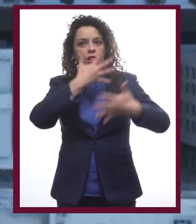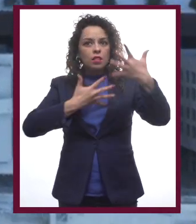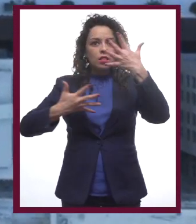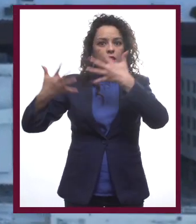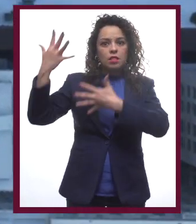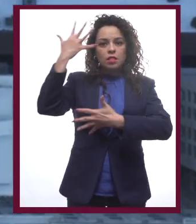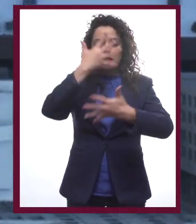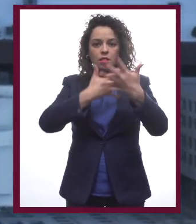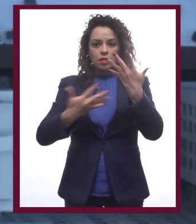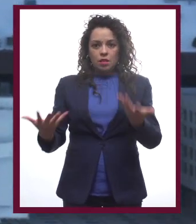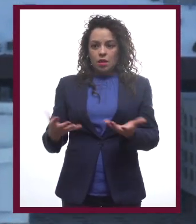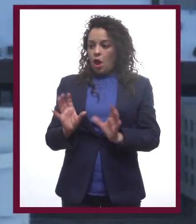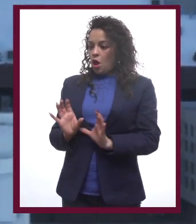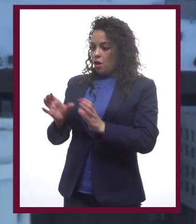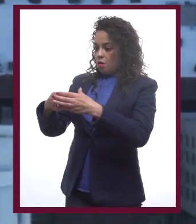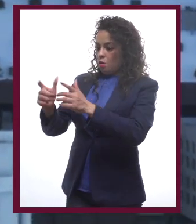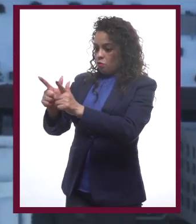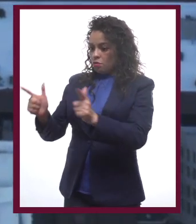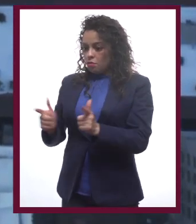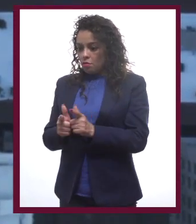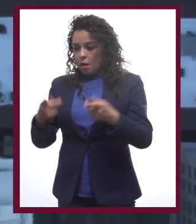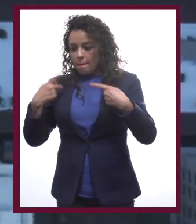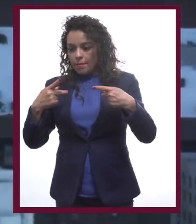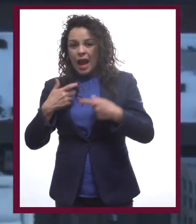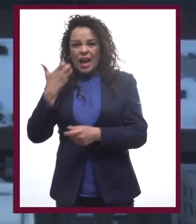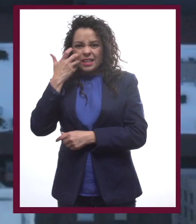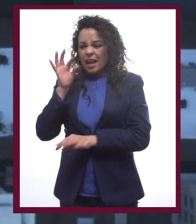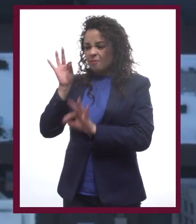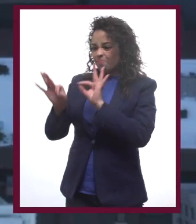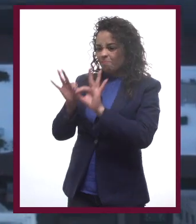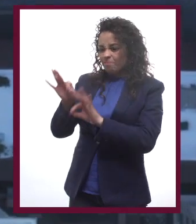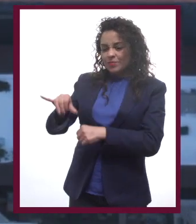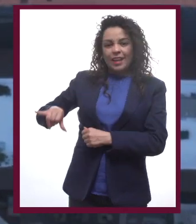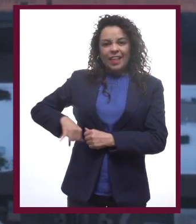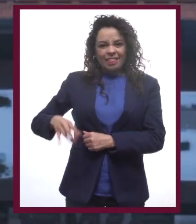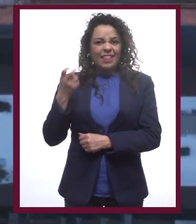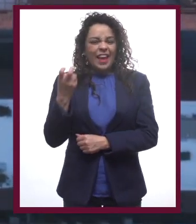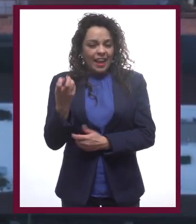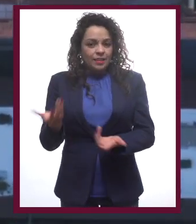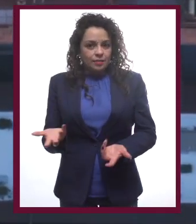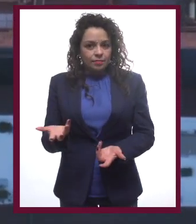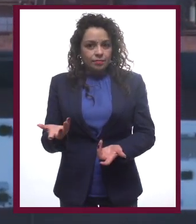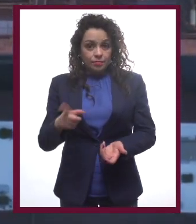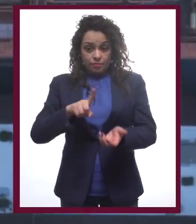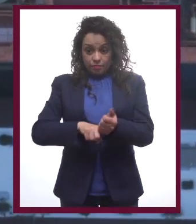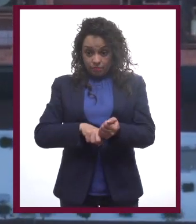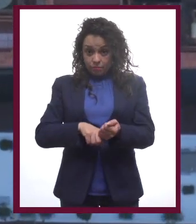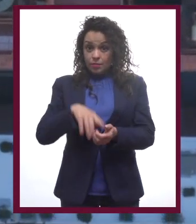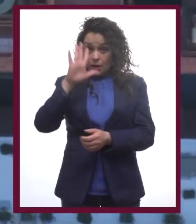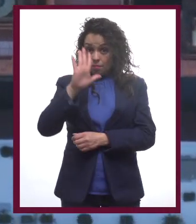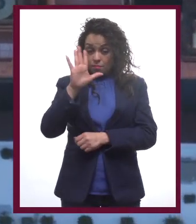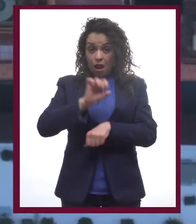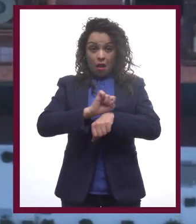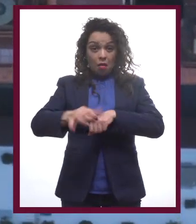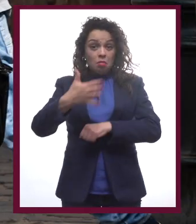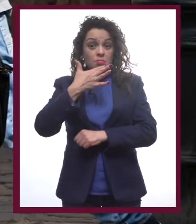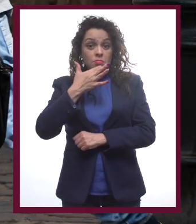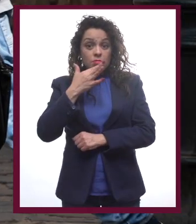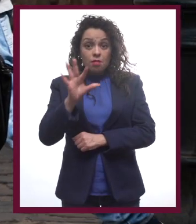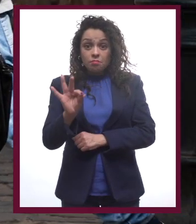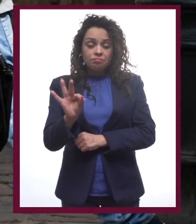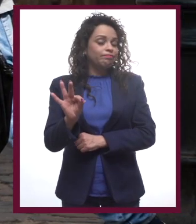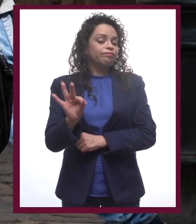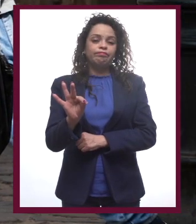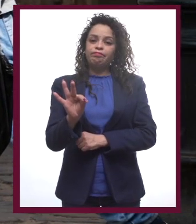la población y promover intereses de determinados grupos o personas. El fenómeno no es cosa menor.